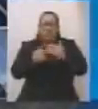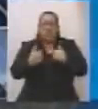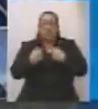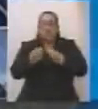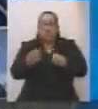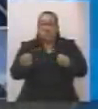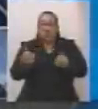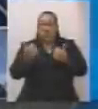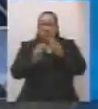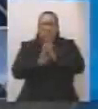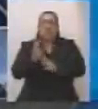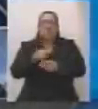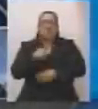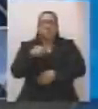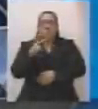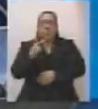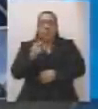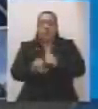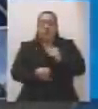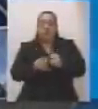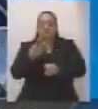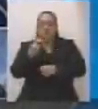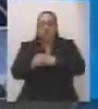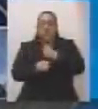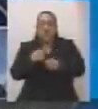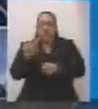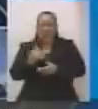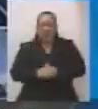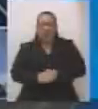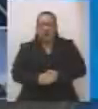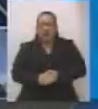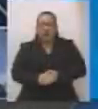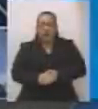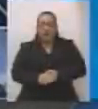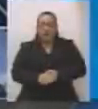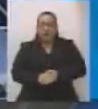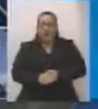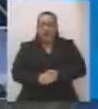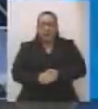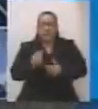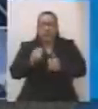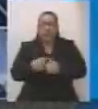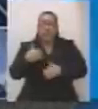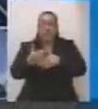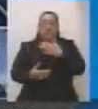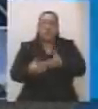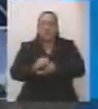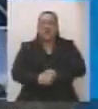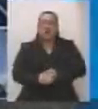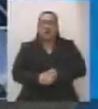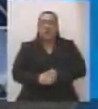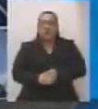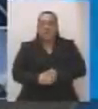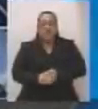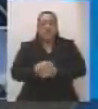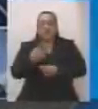tenido mucho éxito en estos dos últimos siglos, en los procesos previos de globalización,